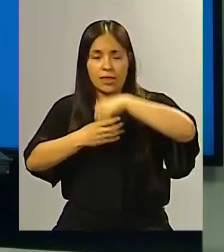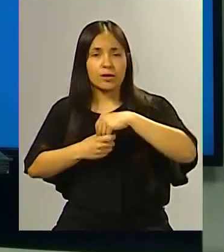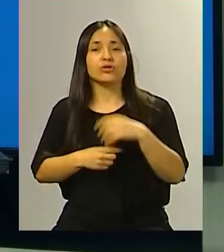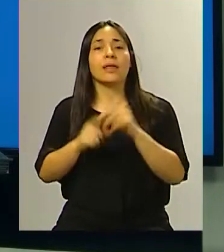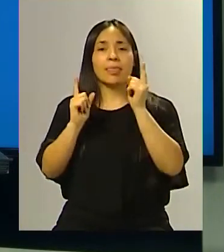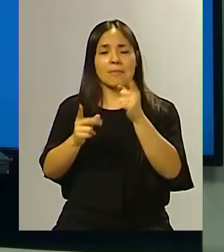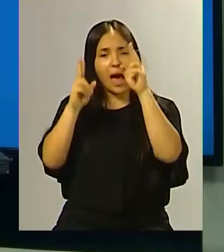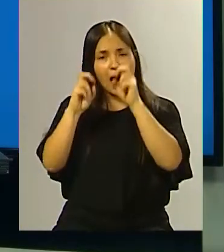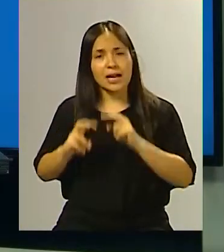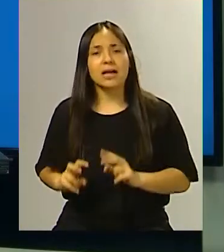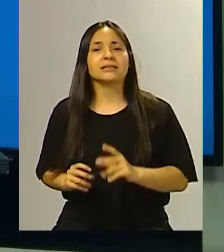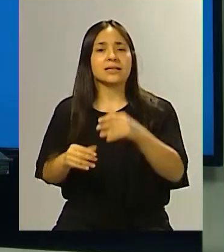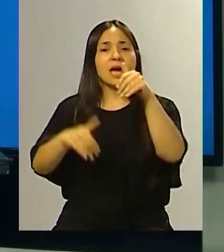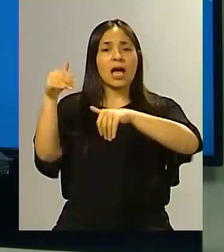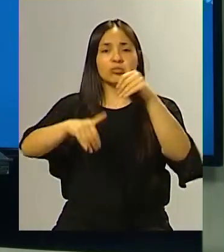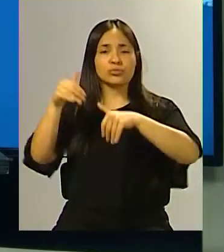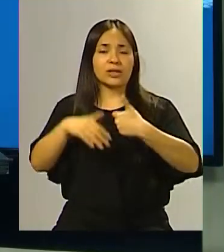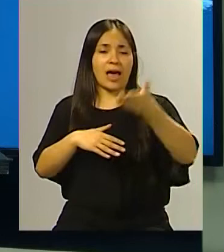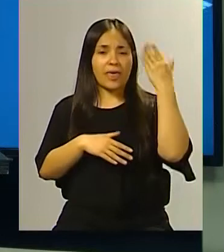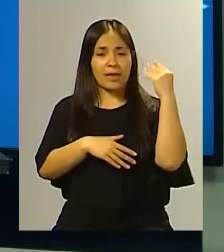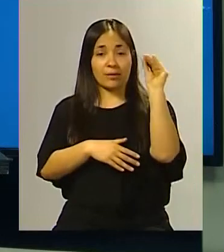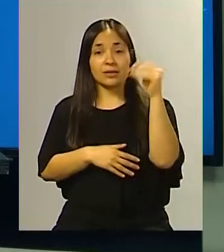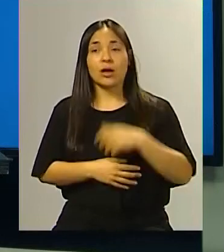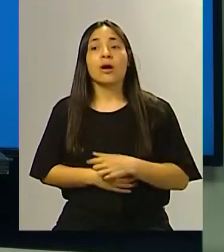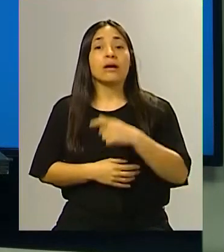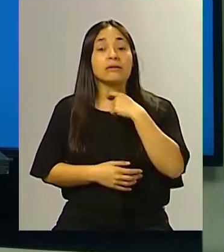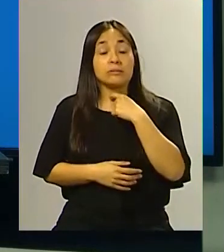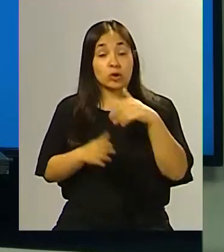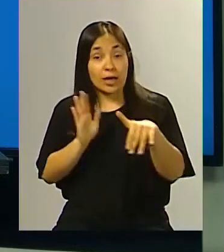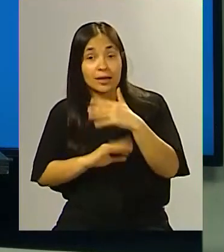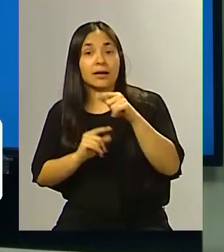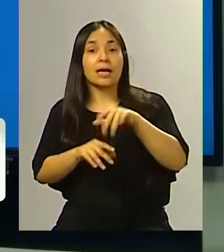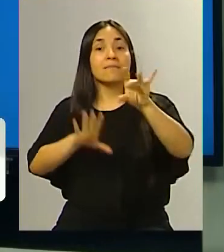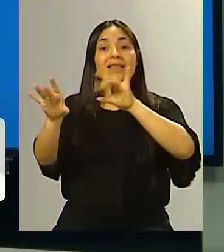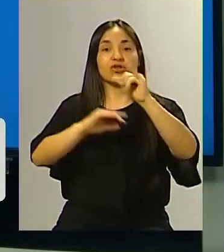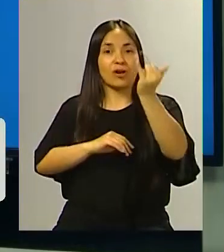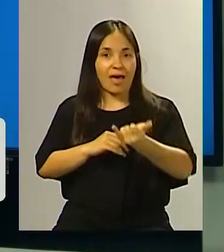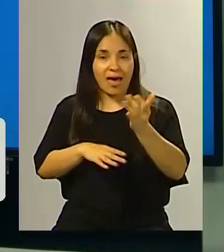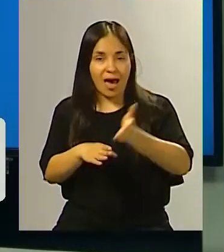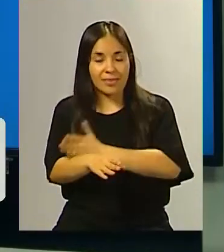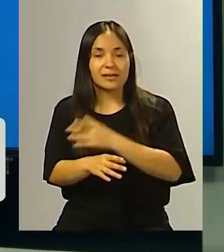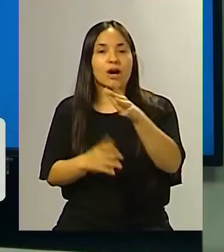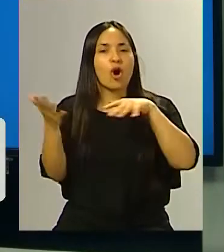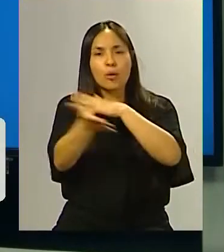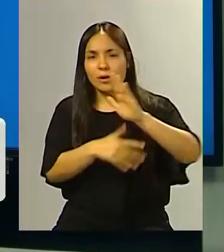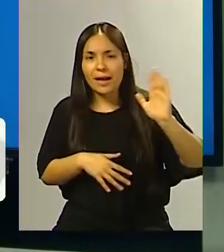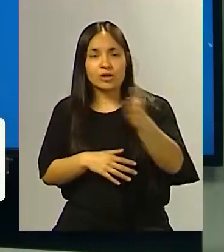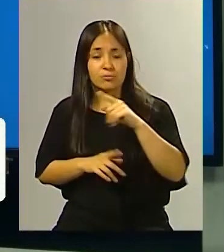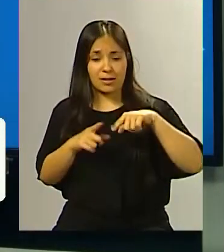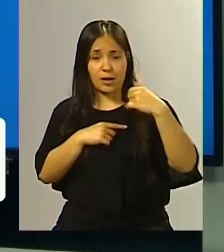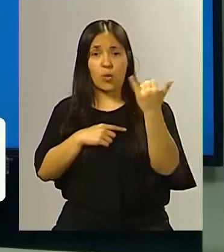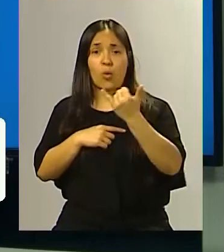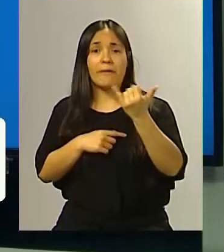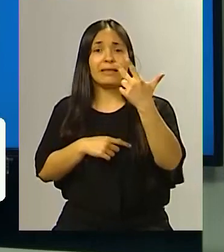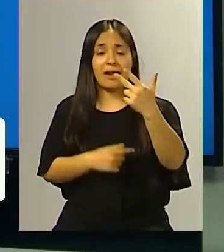elección presidencial de Brasil durante el fin de semana. Nos tenemos que ir, pero tenemos una invitación, Anabela. Tenemos una invitación a toda la comunidad en general. Mañana, jueves 3